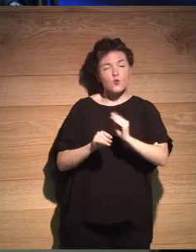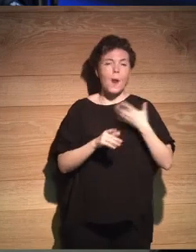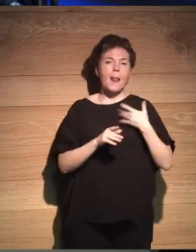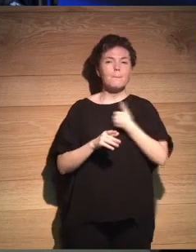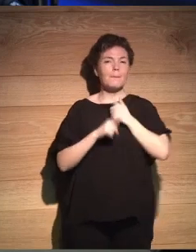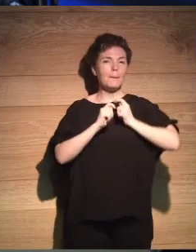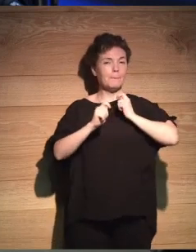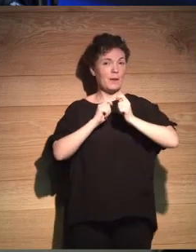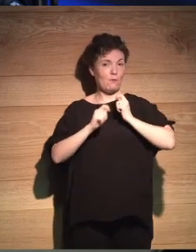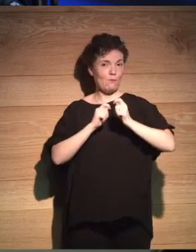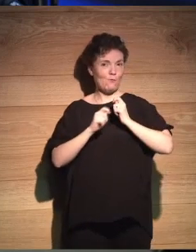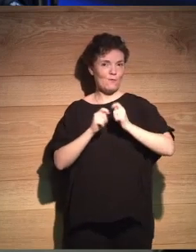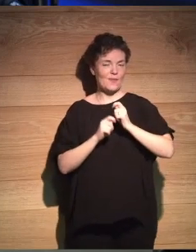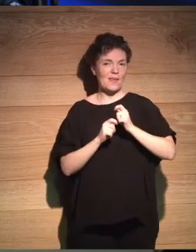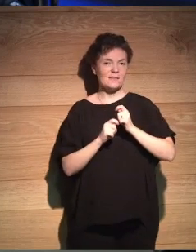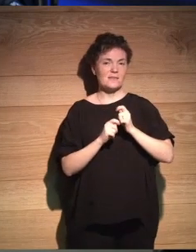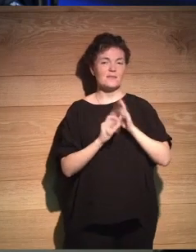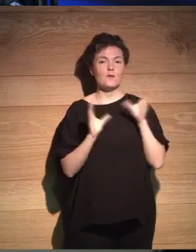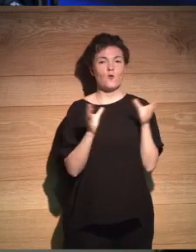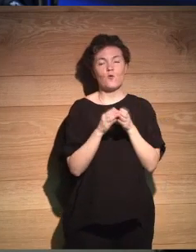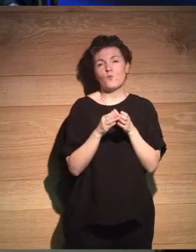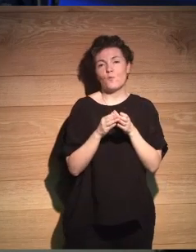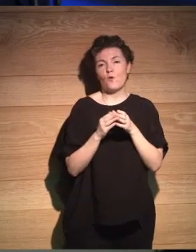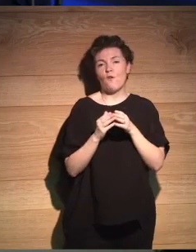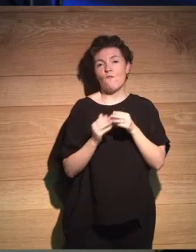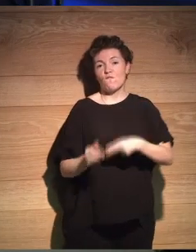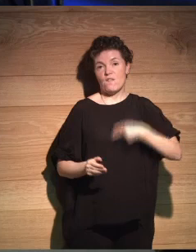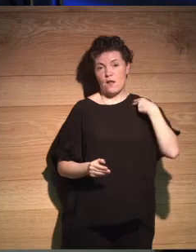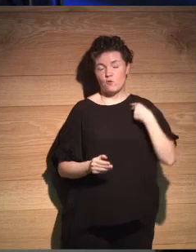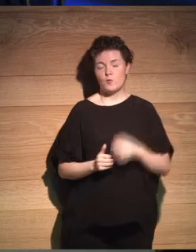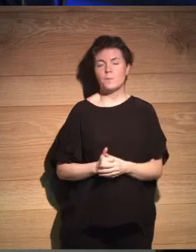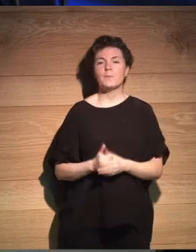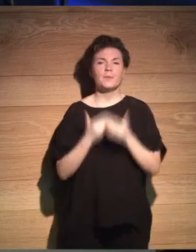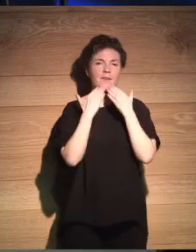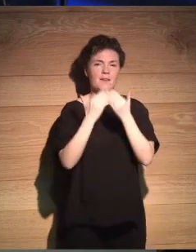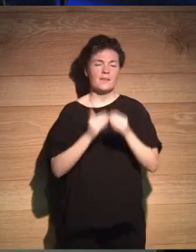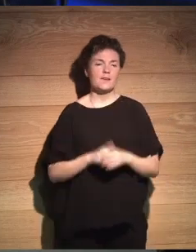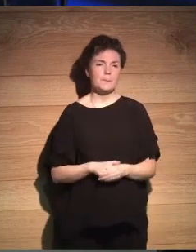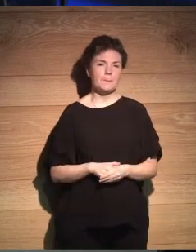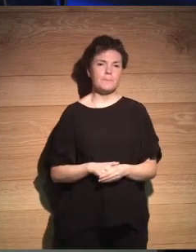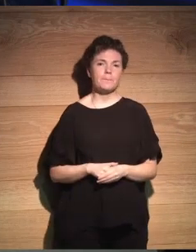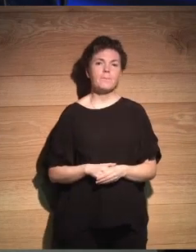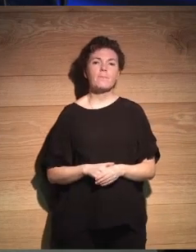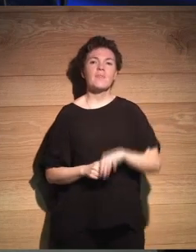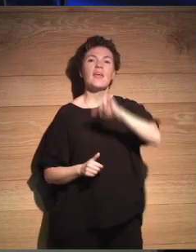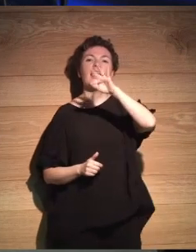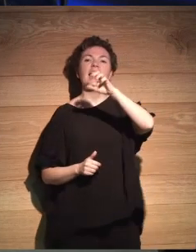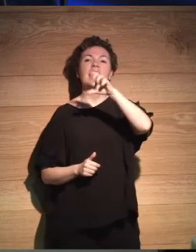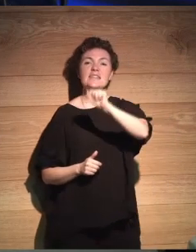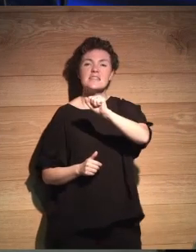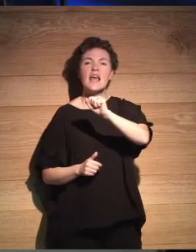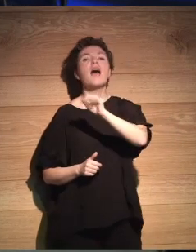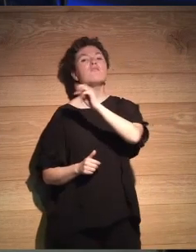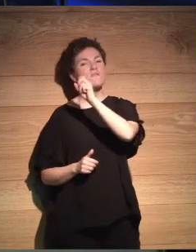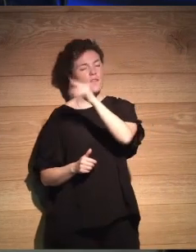periodista con las fuerzas franquistas. No. Gracias. Ilsa y Philby se